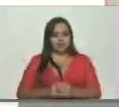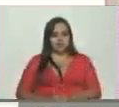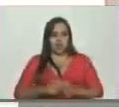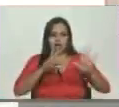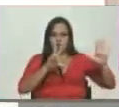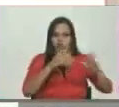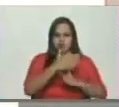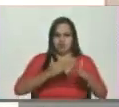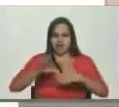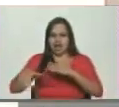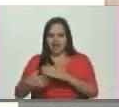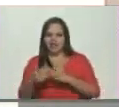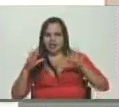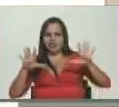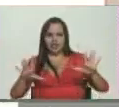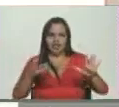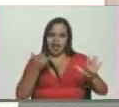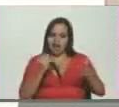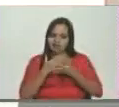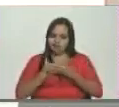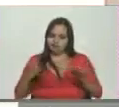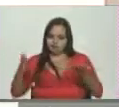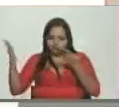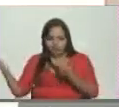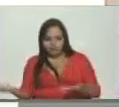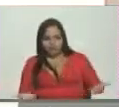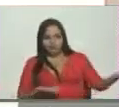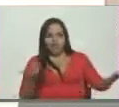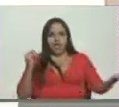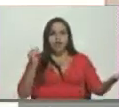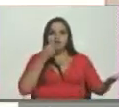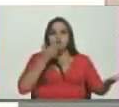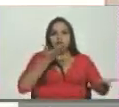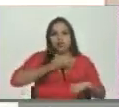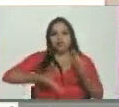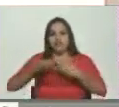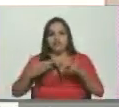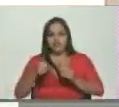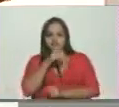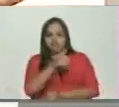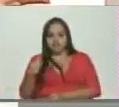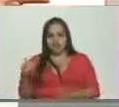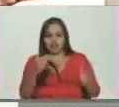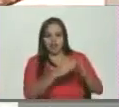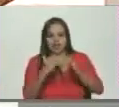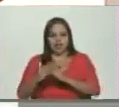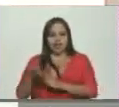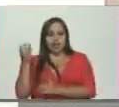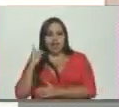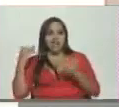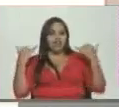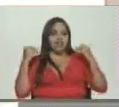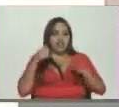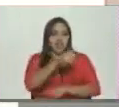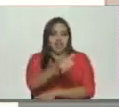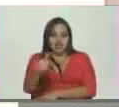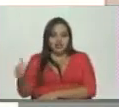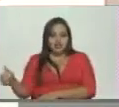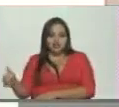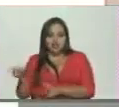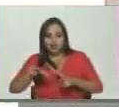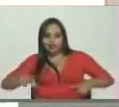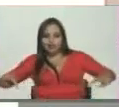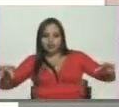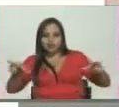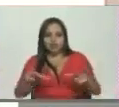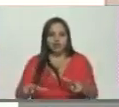mañana está dispuesta para usted, para que siga llenándole de buena vibra cada hogar y llenándole de parranda cada hogar de los